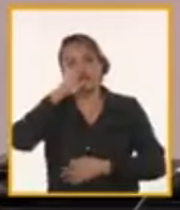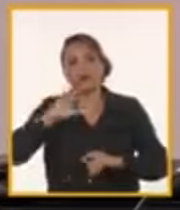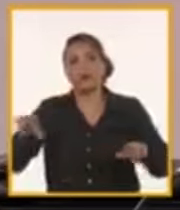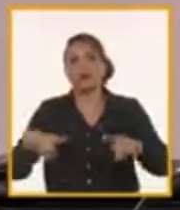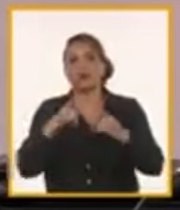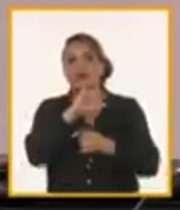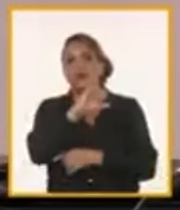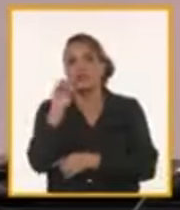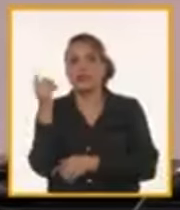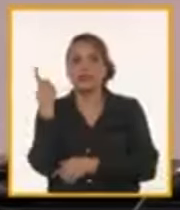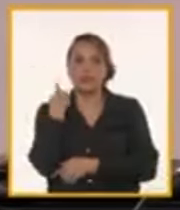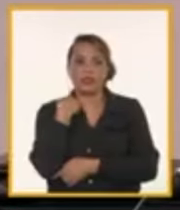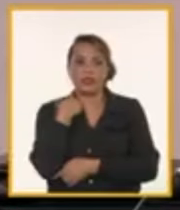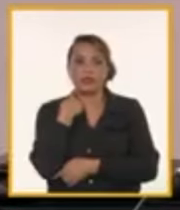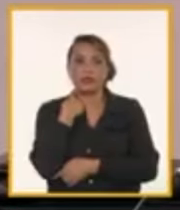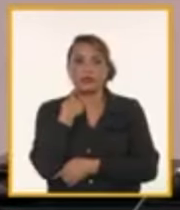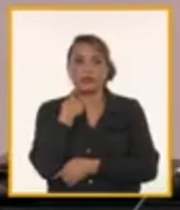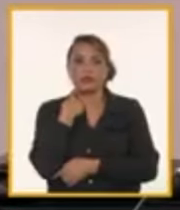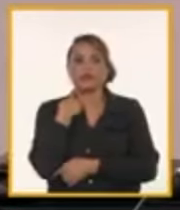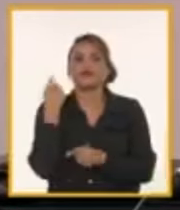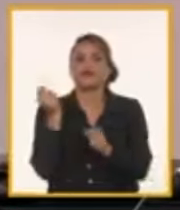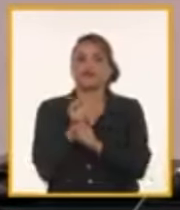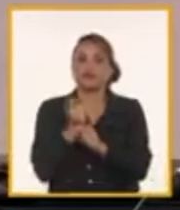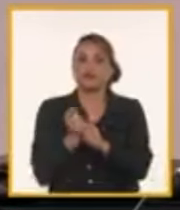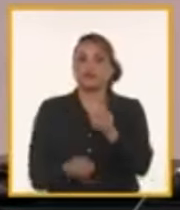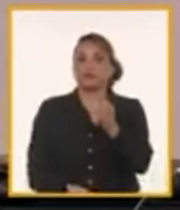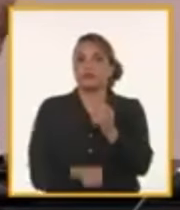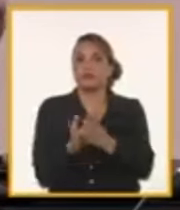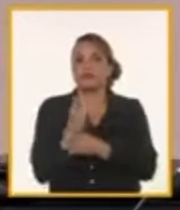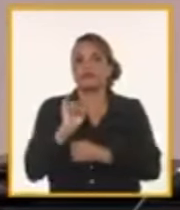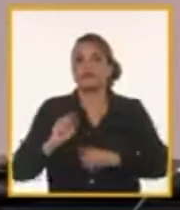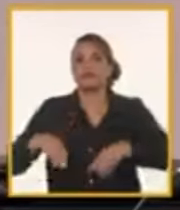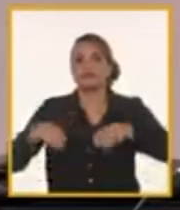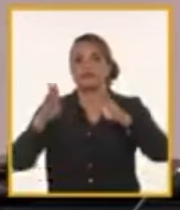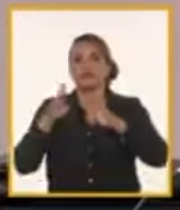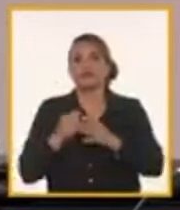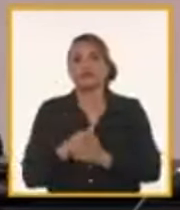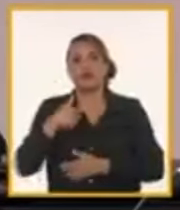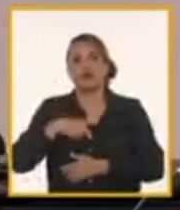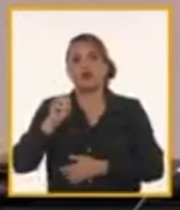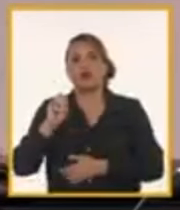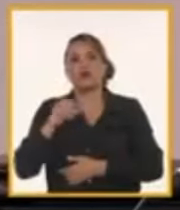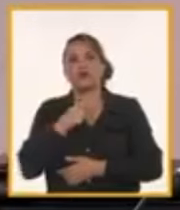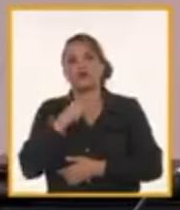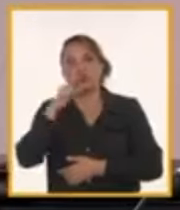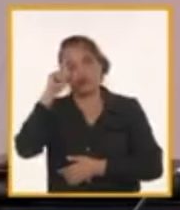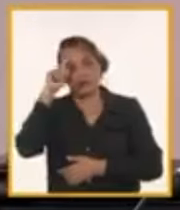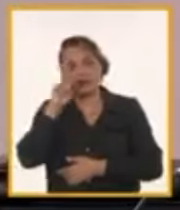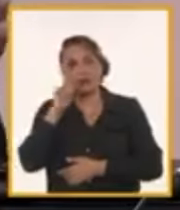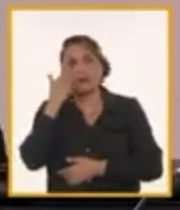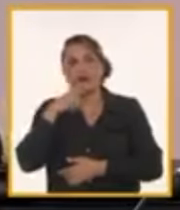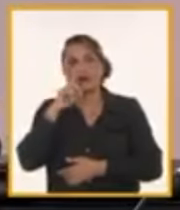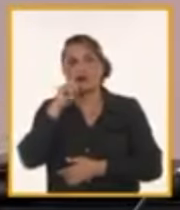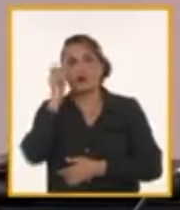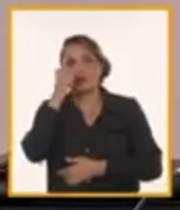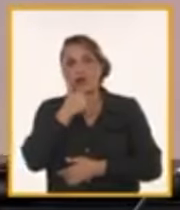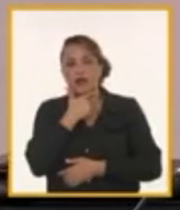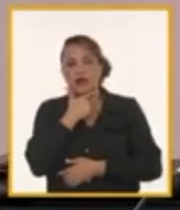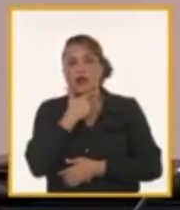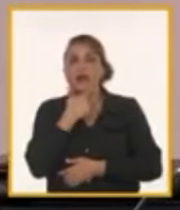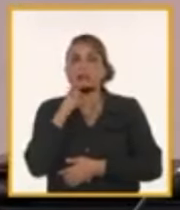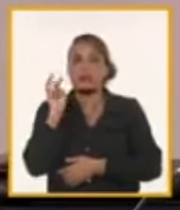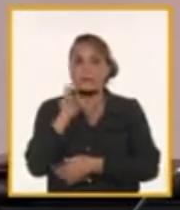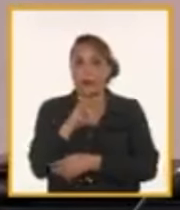60 años de trabajo el Instituto Enrique José varona antes instituto superior pedagógico hoy Universidad